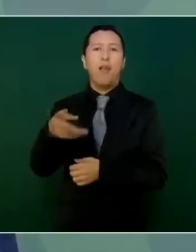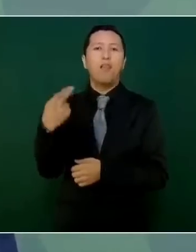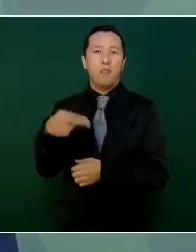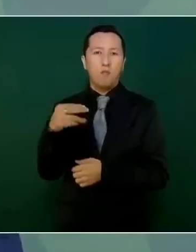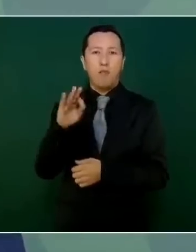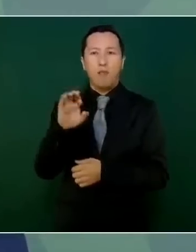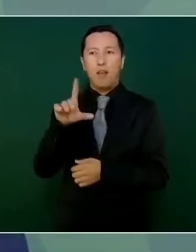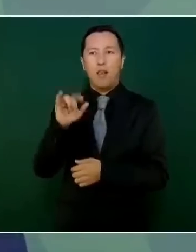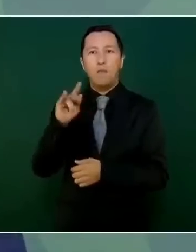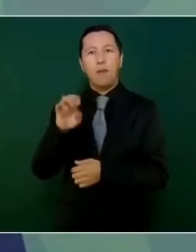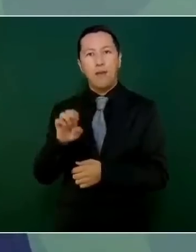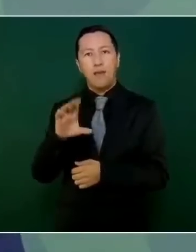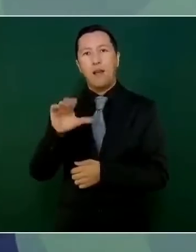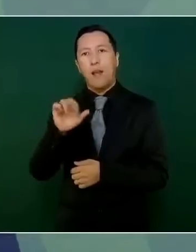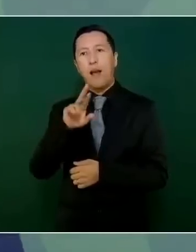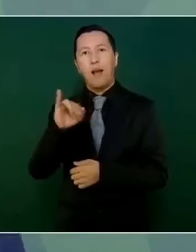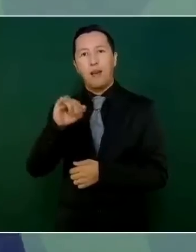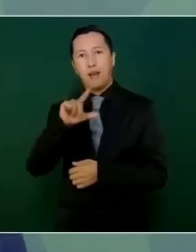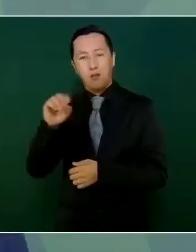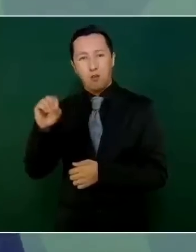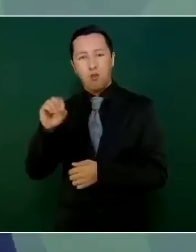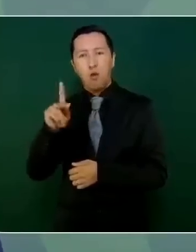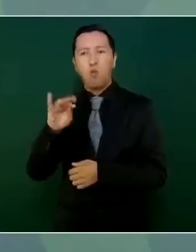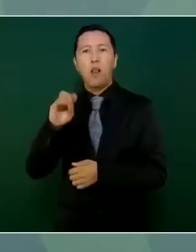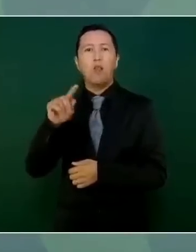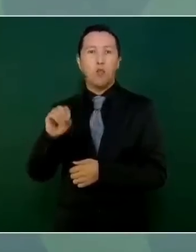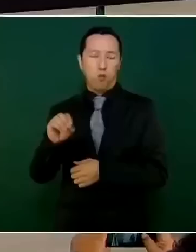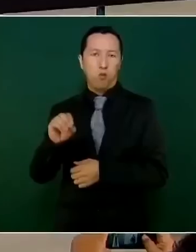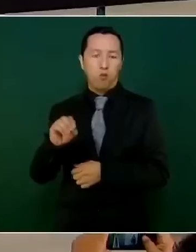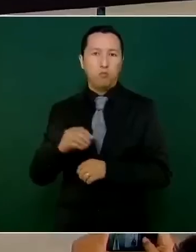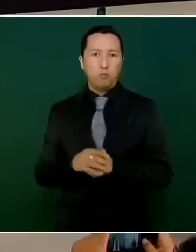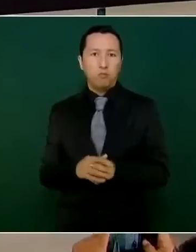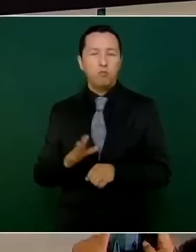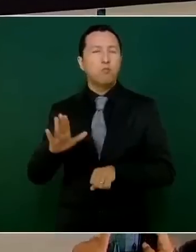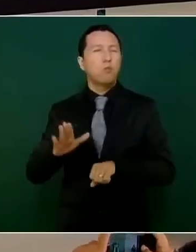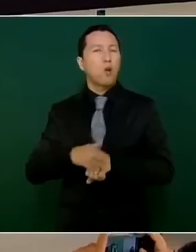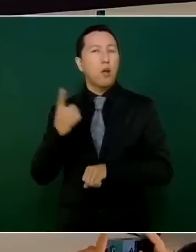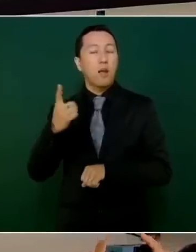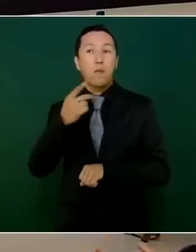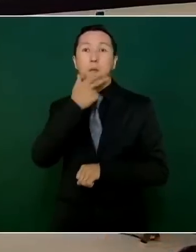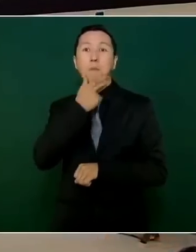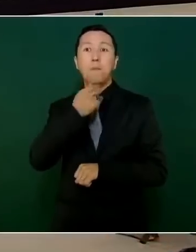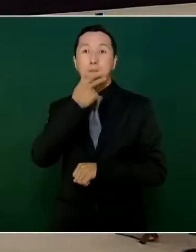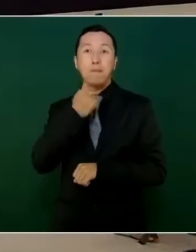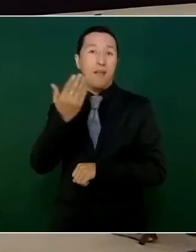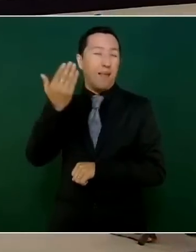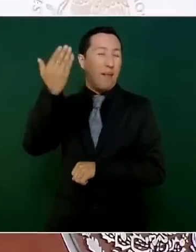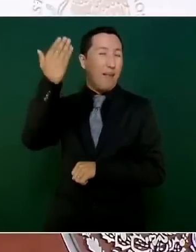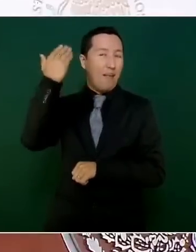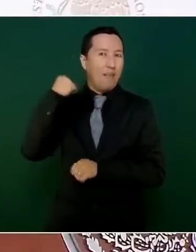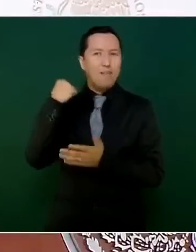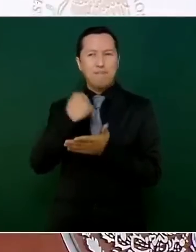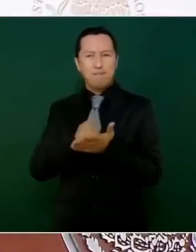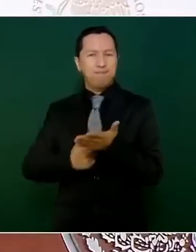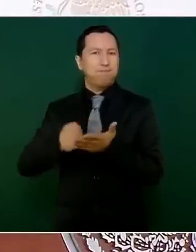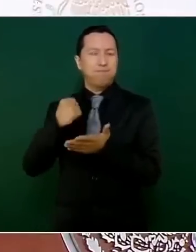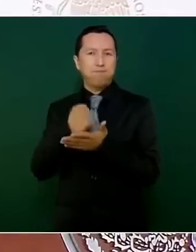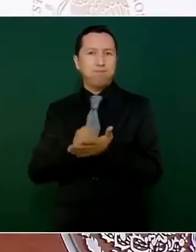está en el municipio de Felipe Carrillo Puerto, sino porque Felipe Carrillo Puerto fue un luchador social, un